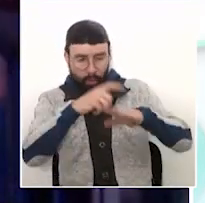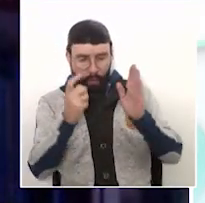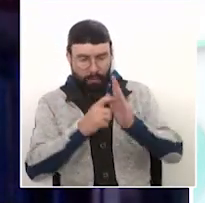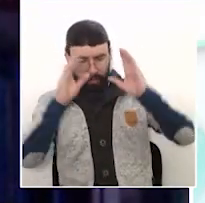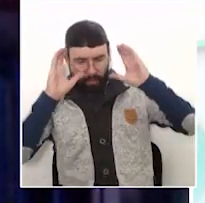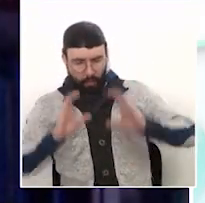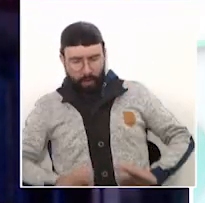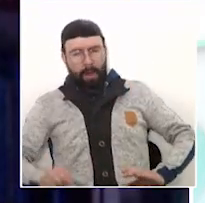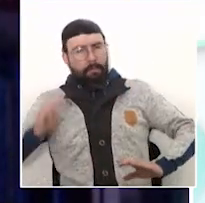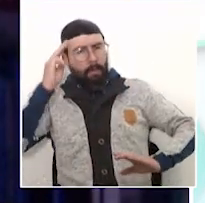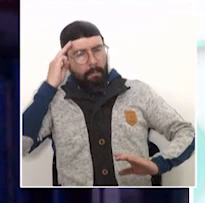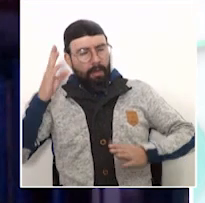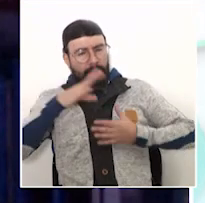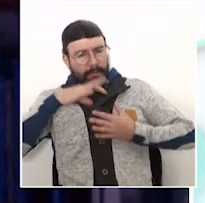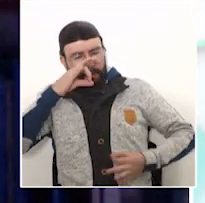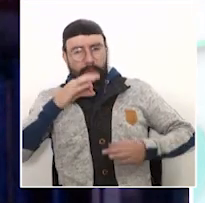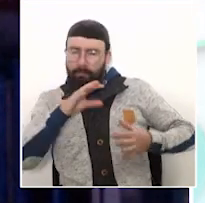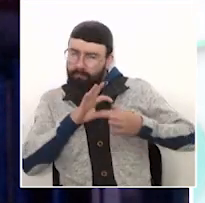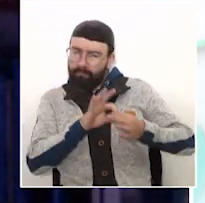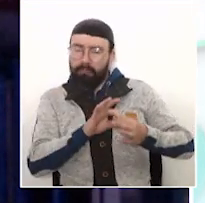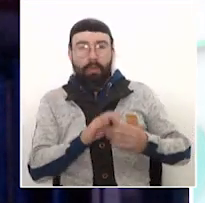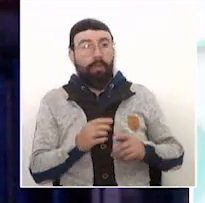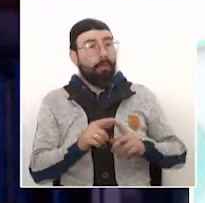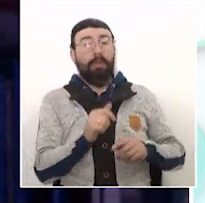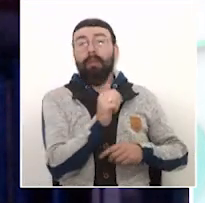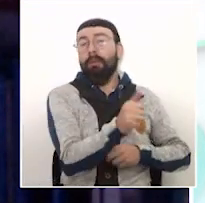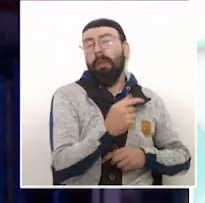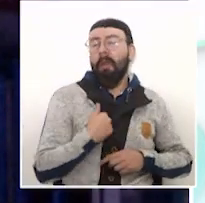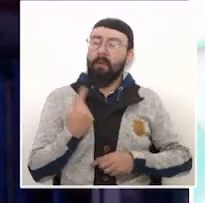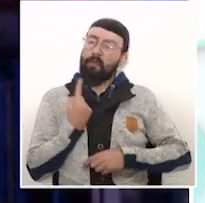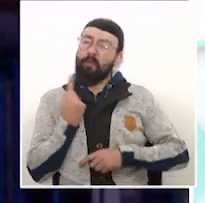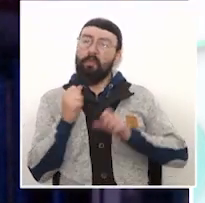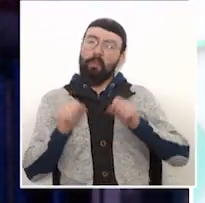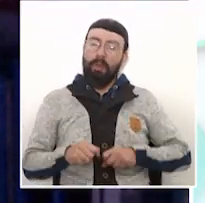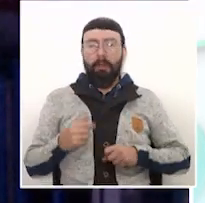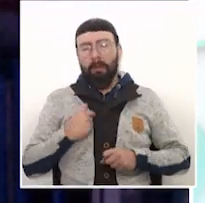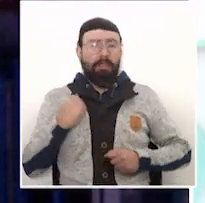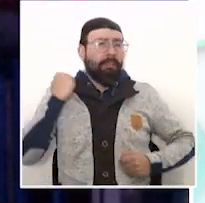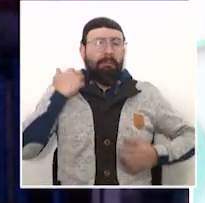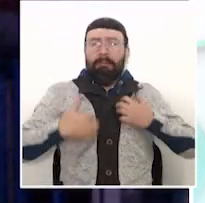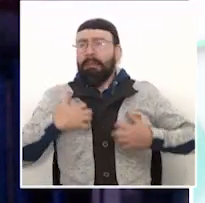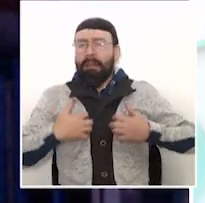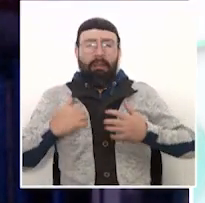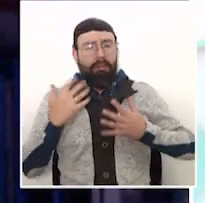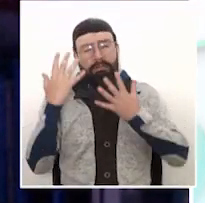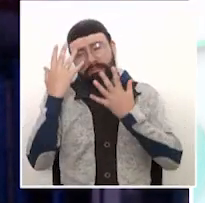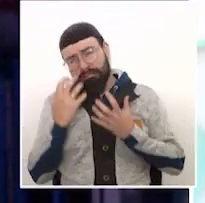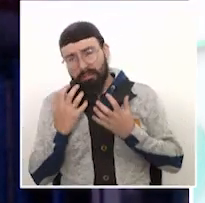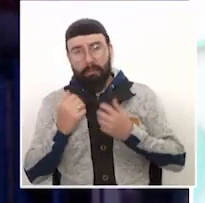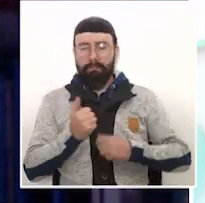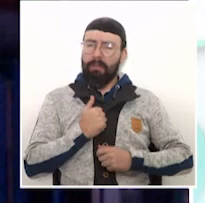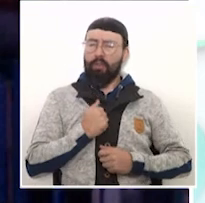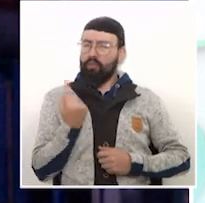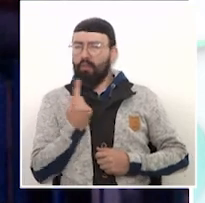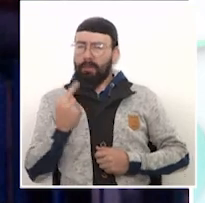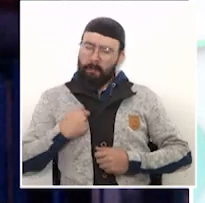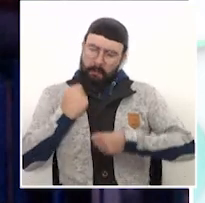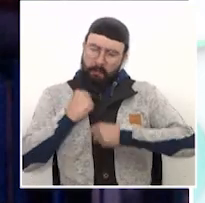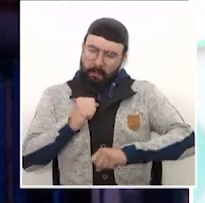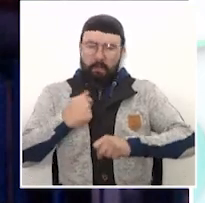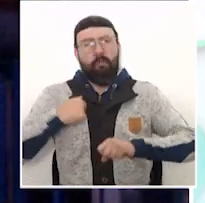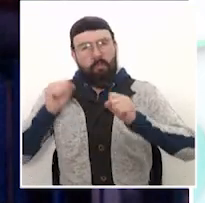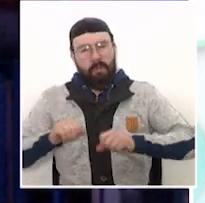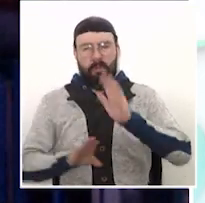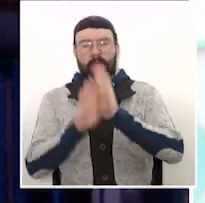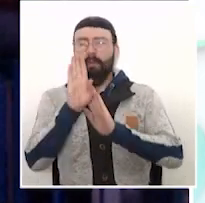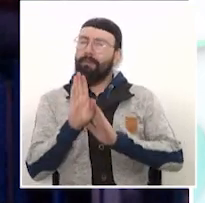muy importante. Pero así que la persona sola, ataques de pánico, depresión, lo supere con puro esfuerzo, no,